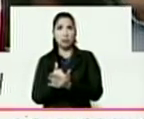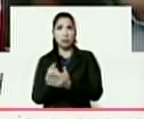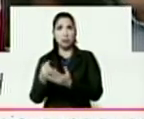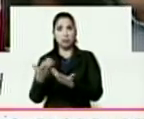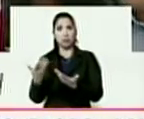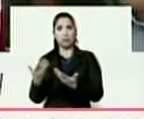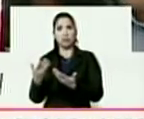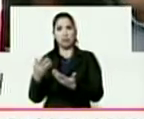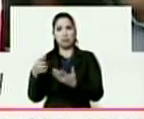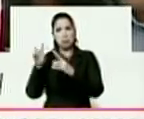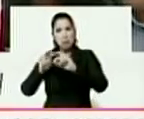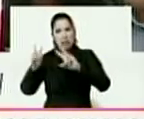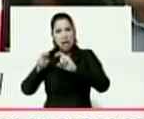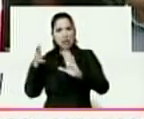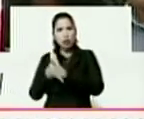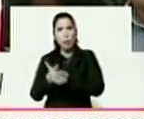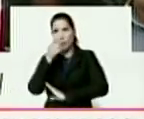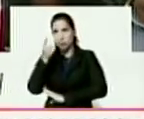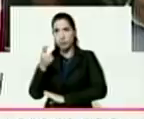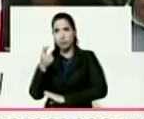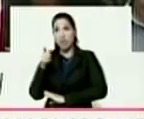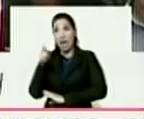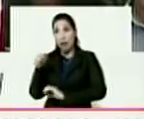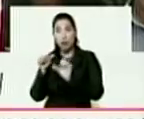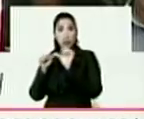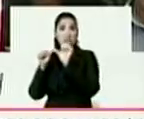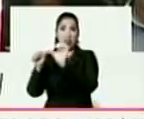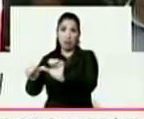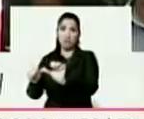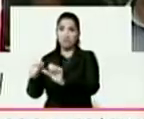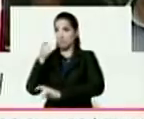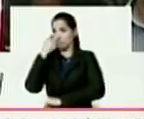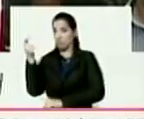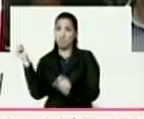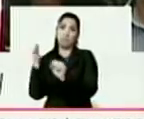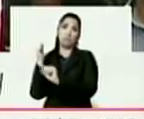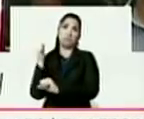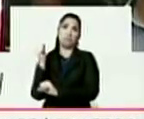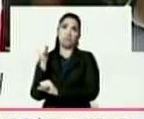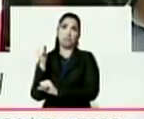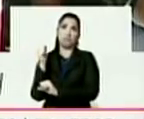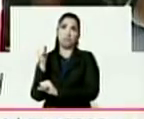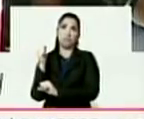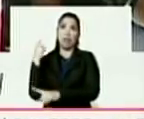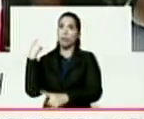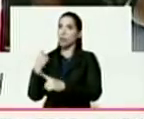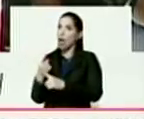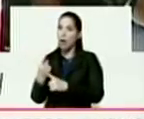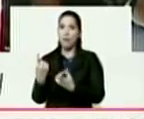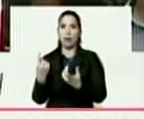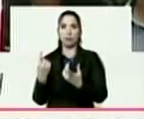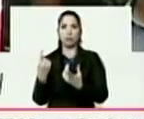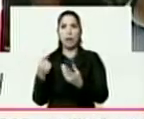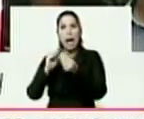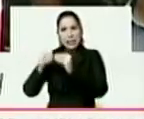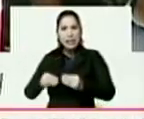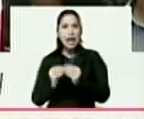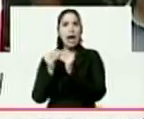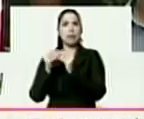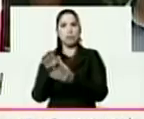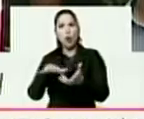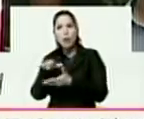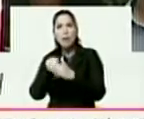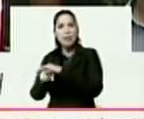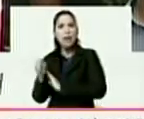major league en el desacato siguiente ese caso pues tiene que regularizar su situación pero